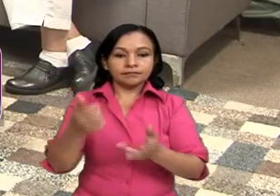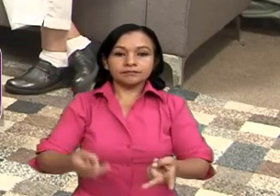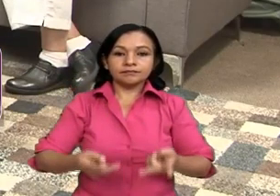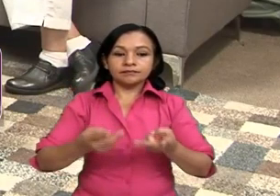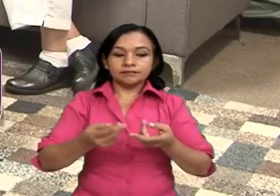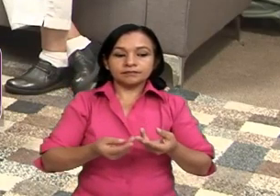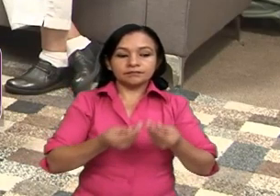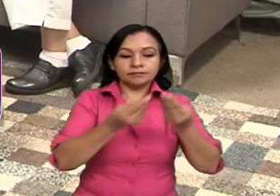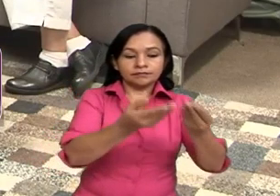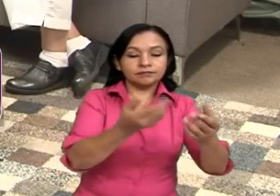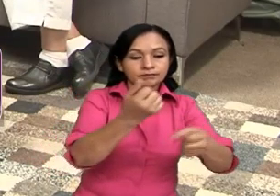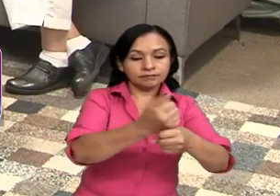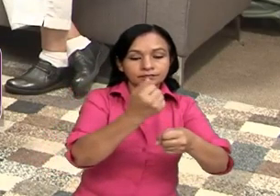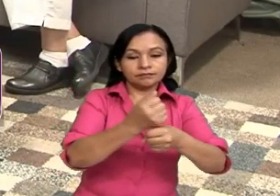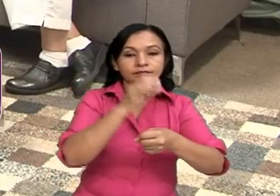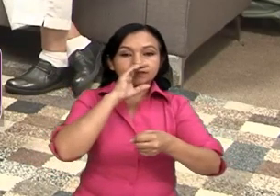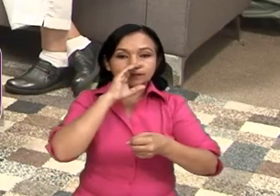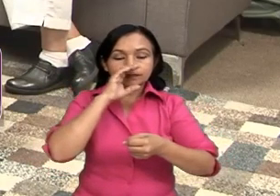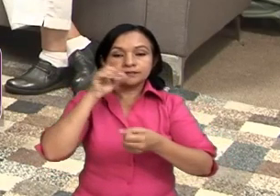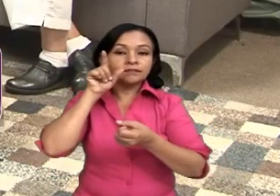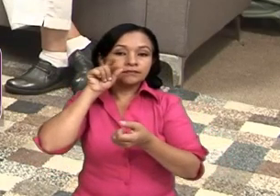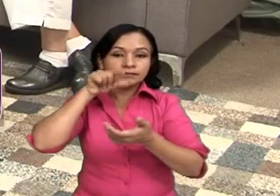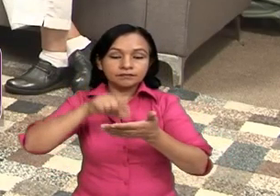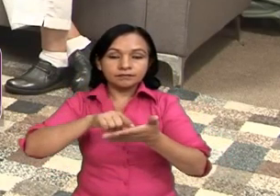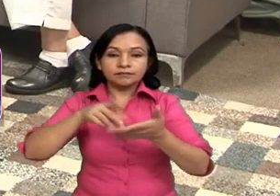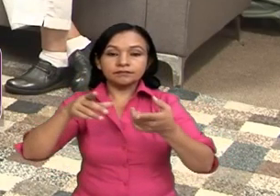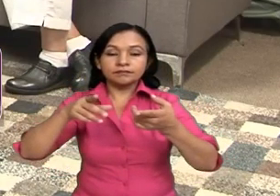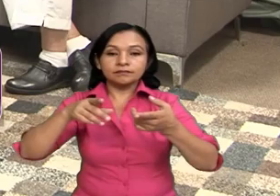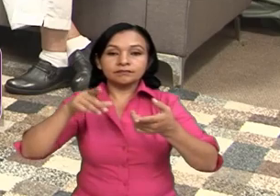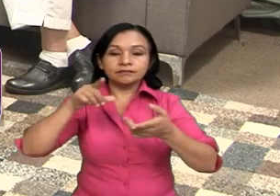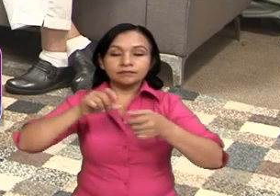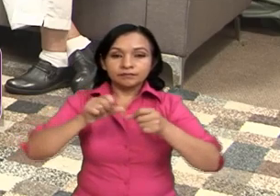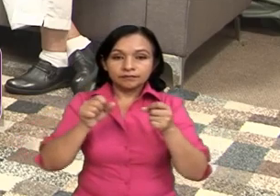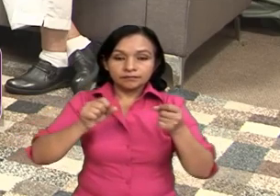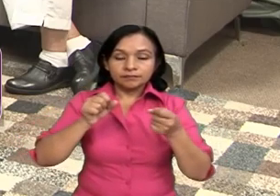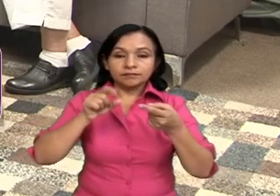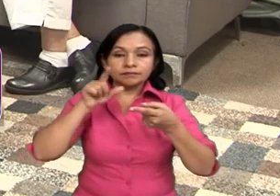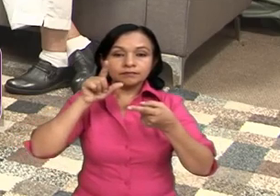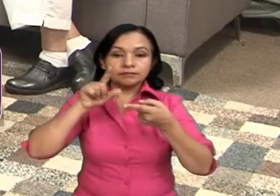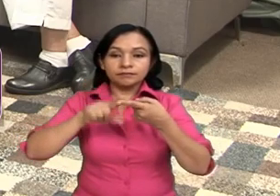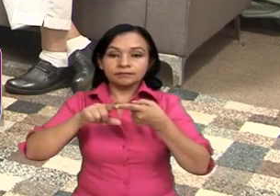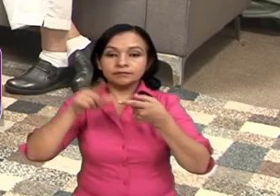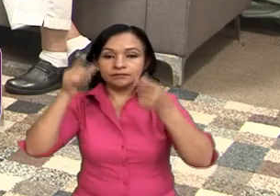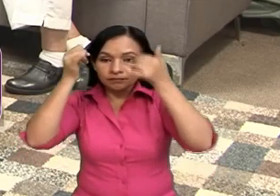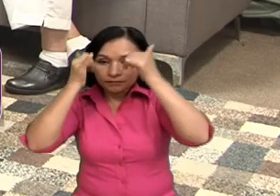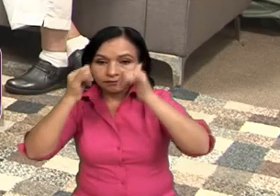para capitalizar, sus cerdos, sus gallinas, sus vaquitas. Entonces,